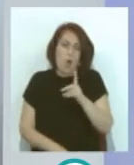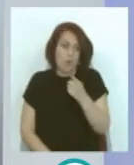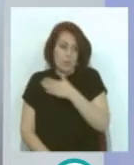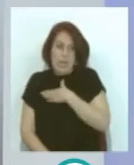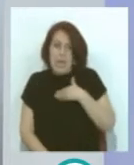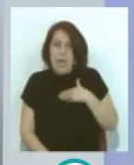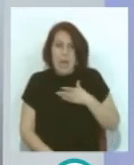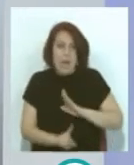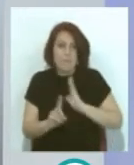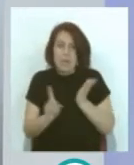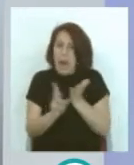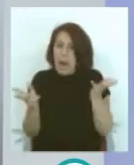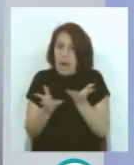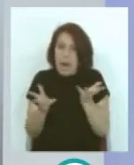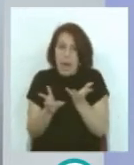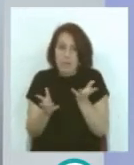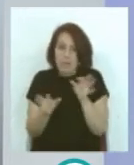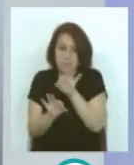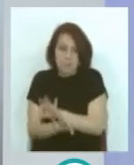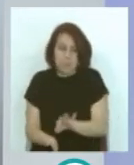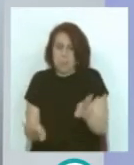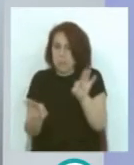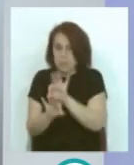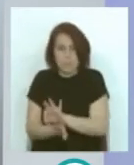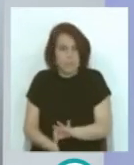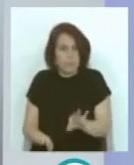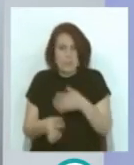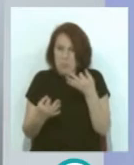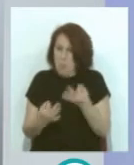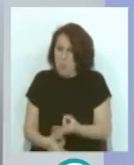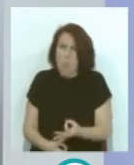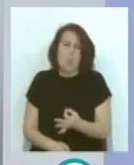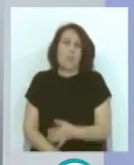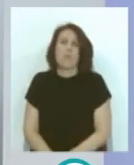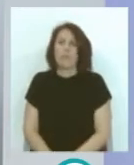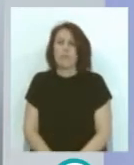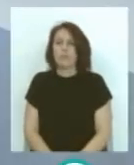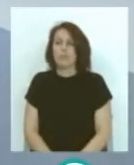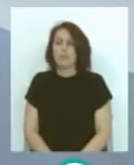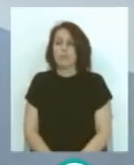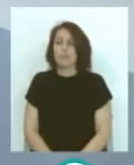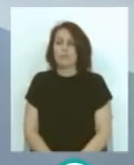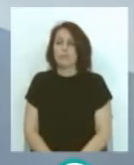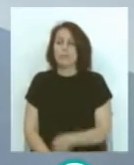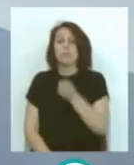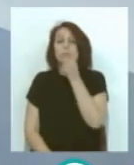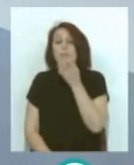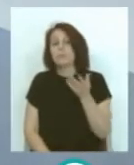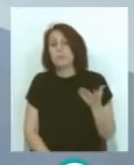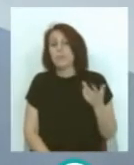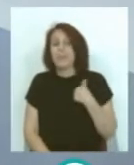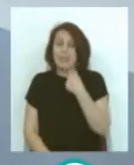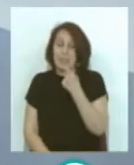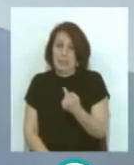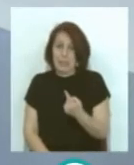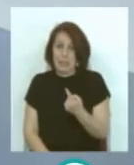intención por parte del jugador canario del CAE de hacer daño de esa manera al futbolista del Sevilla. Bueno, decir